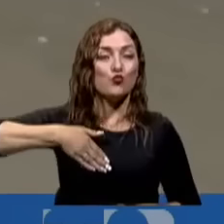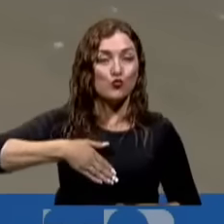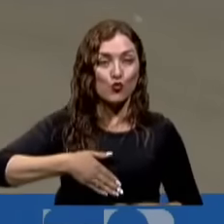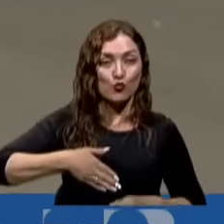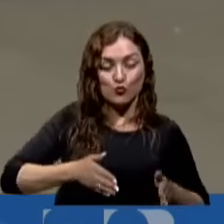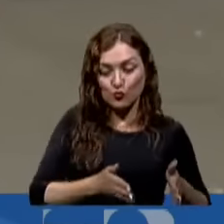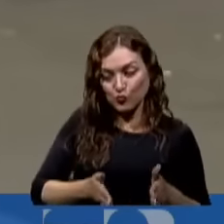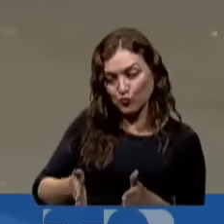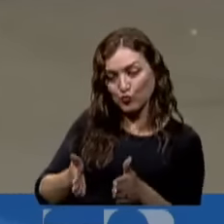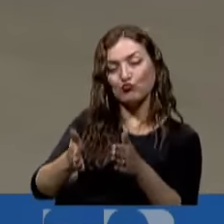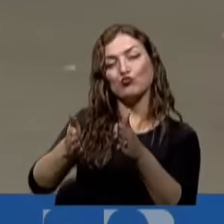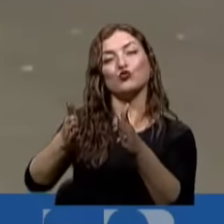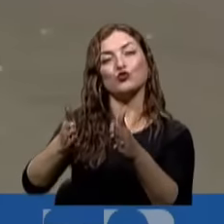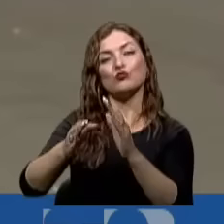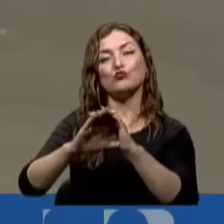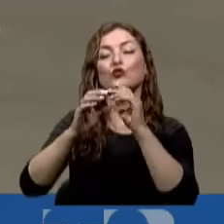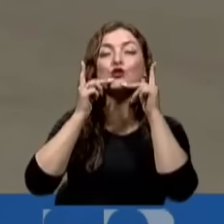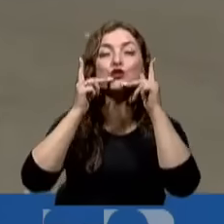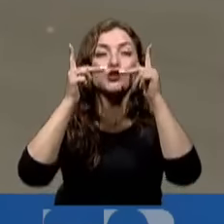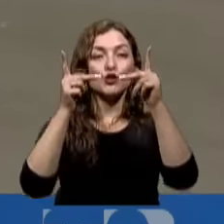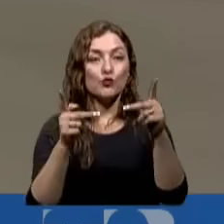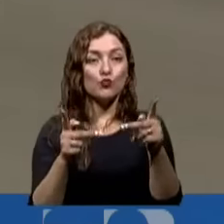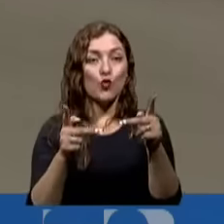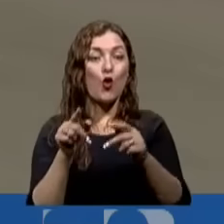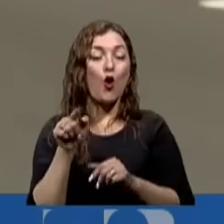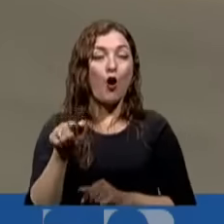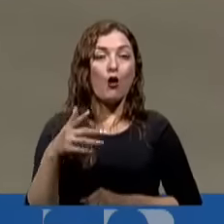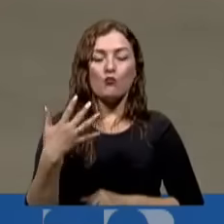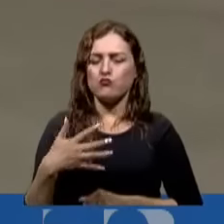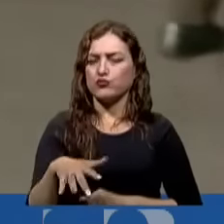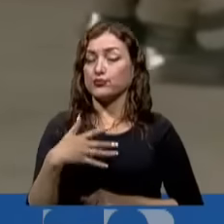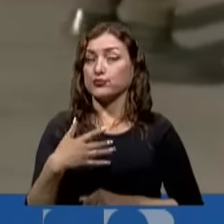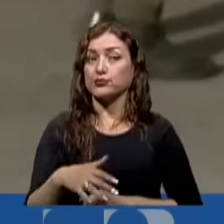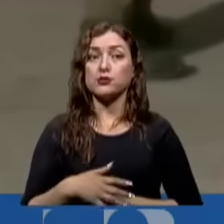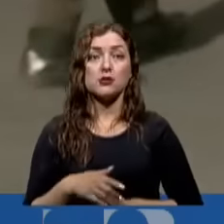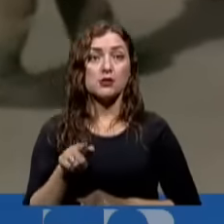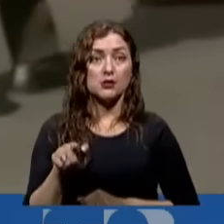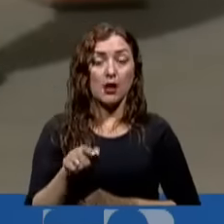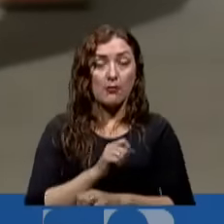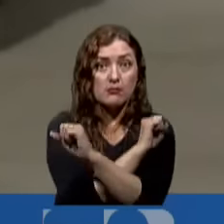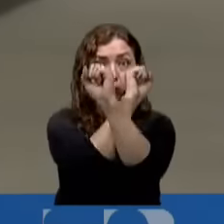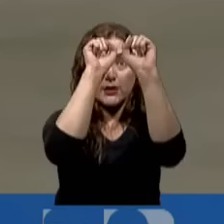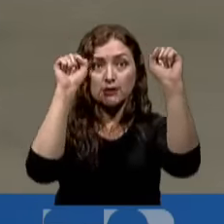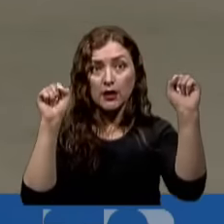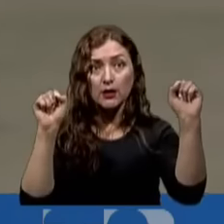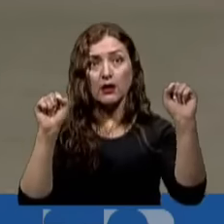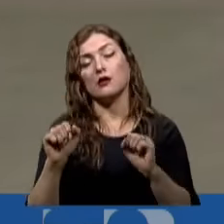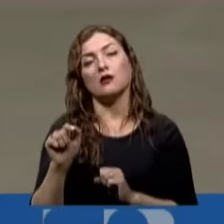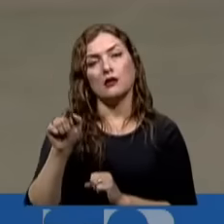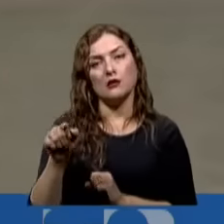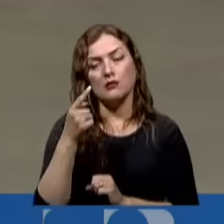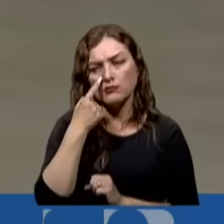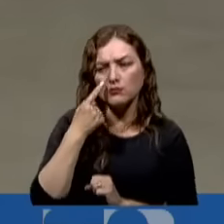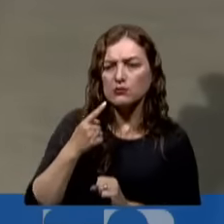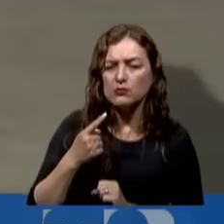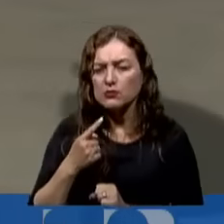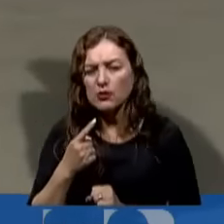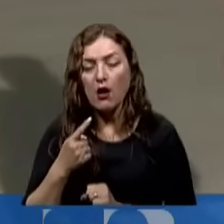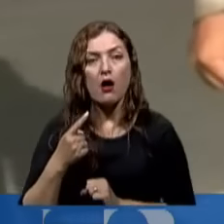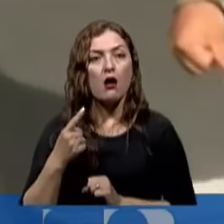rutas del transporte público, porque también, como les contamos en la mañana, pues han evidenciado,